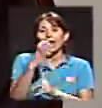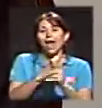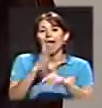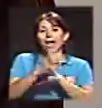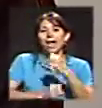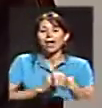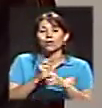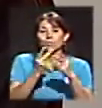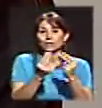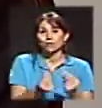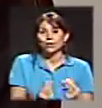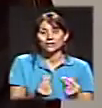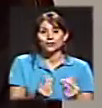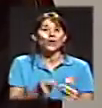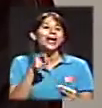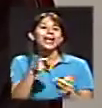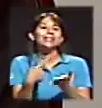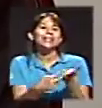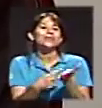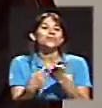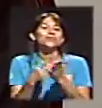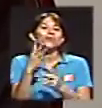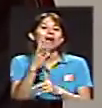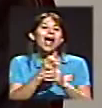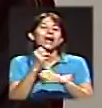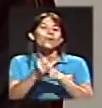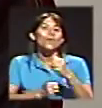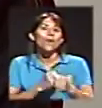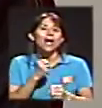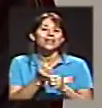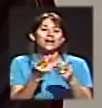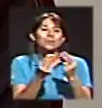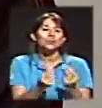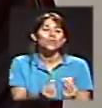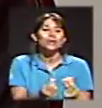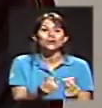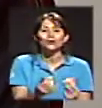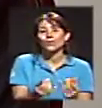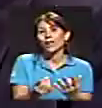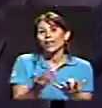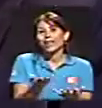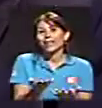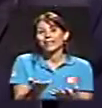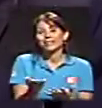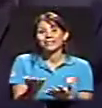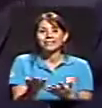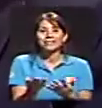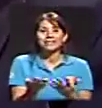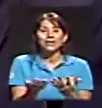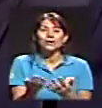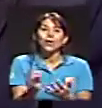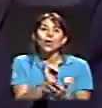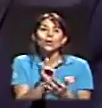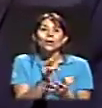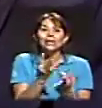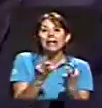cómo repartir, ¿sí?, cómo hacer chocolate con un poquito de cacao. Y cada vez más raro.